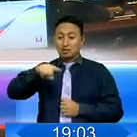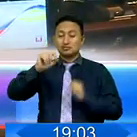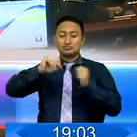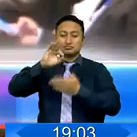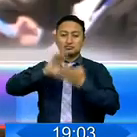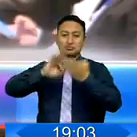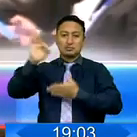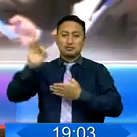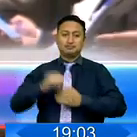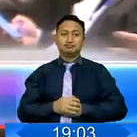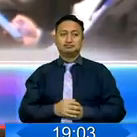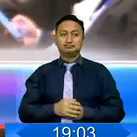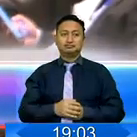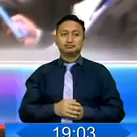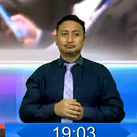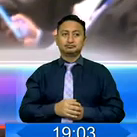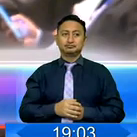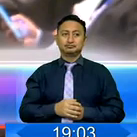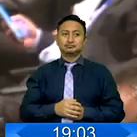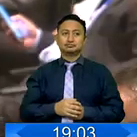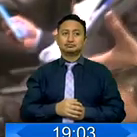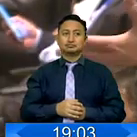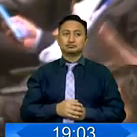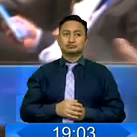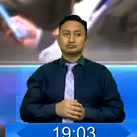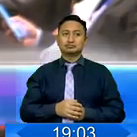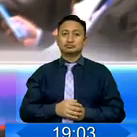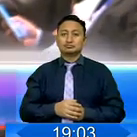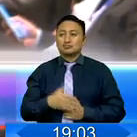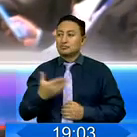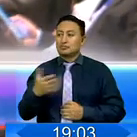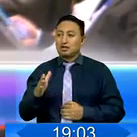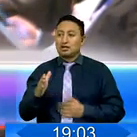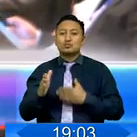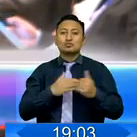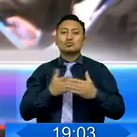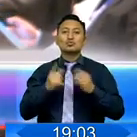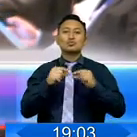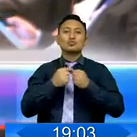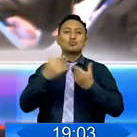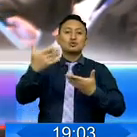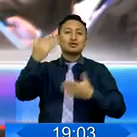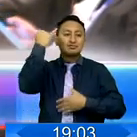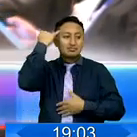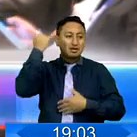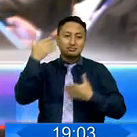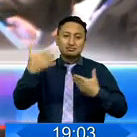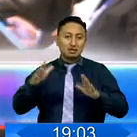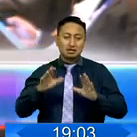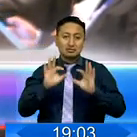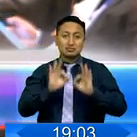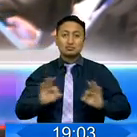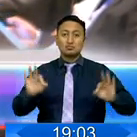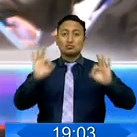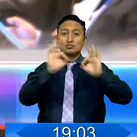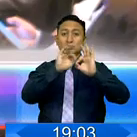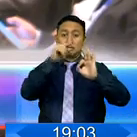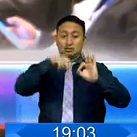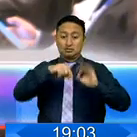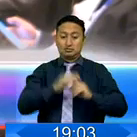presentes. Más allá de nuestras tendencias políticas como tal, creo que es fundamental que